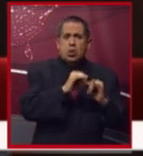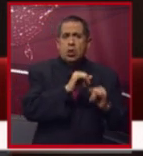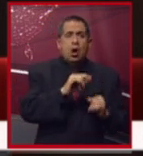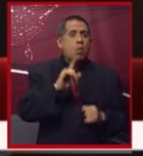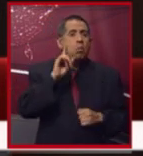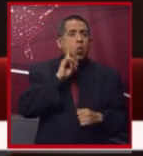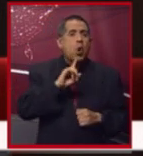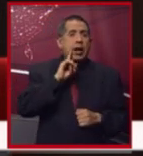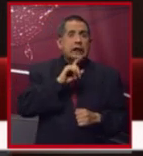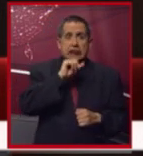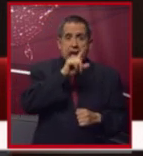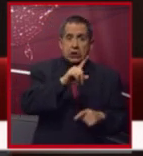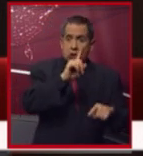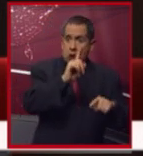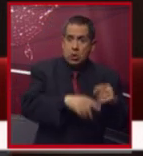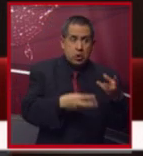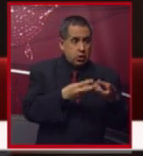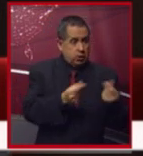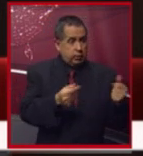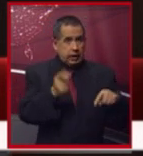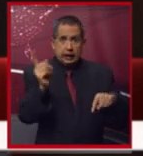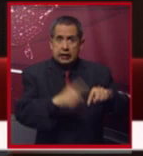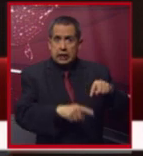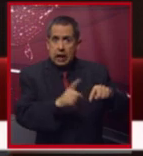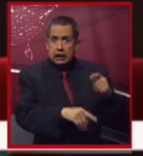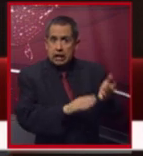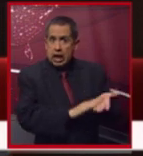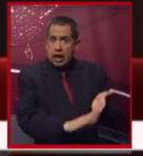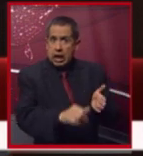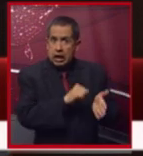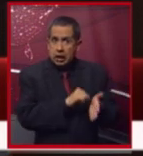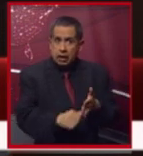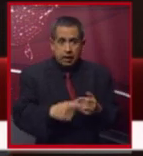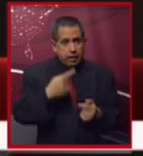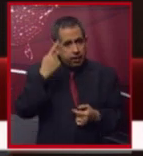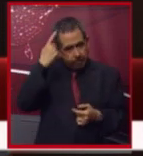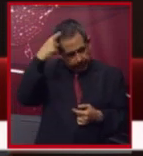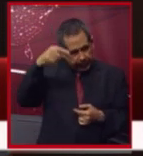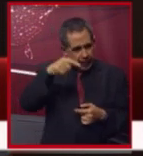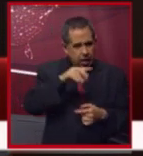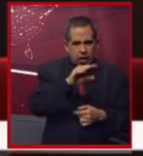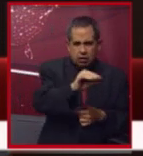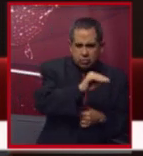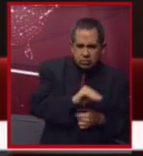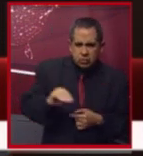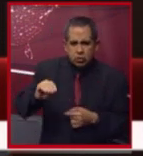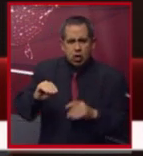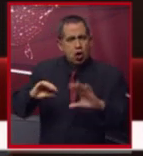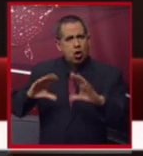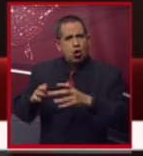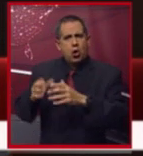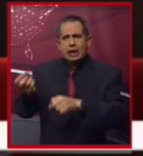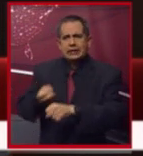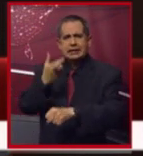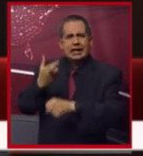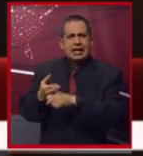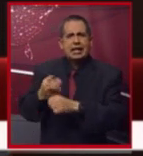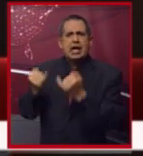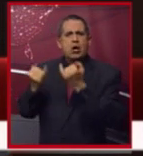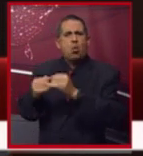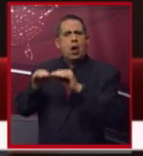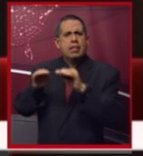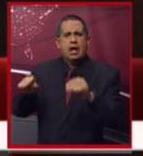del Instituto Jalisciense de las Mujeres para que éstas sean absorbidas por la Secretaría de